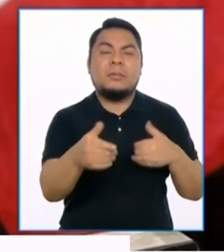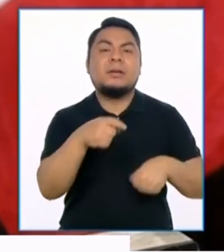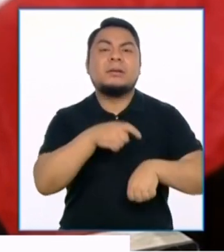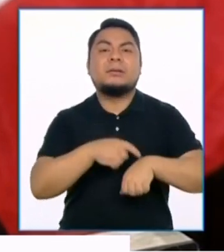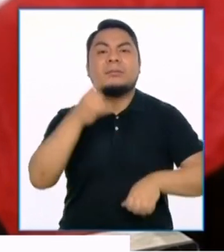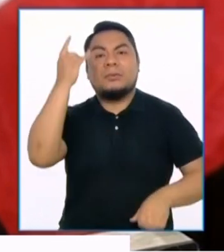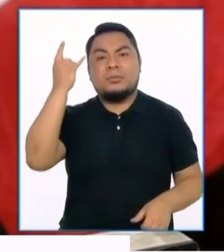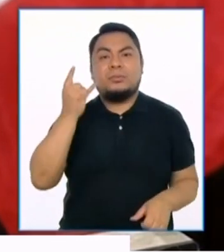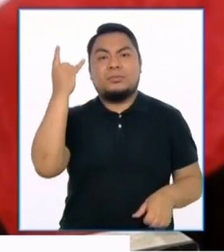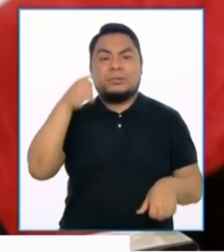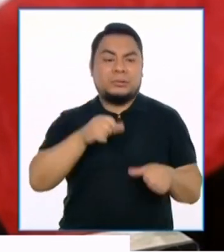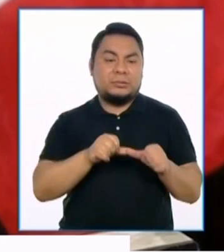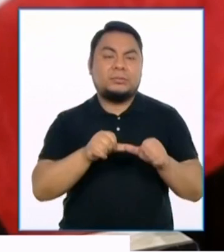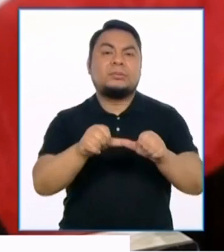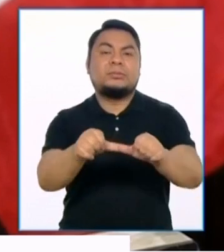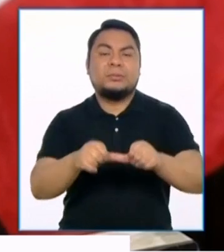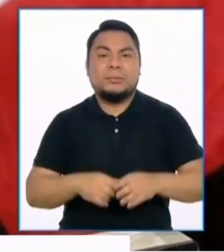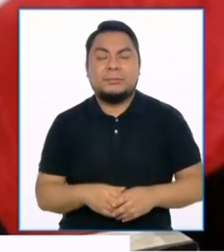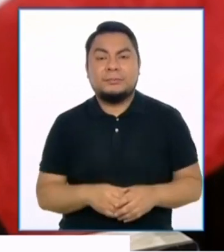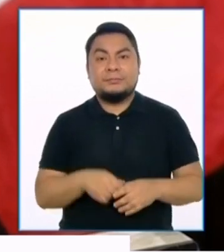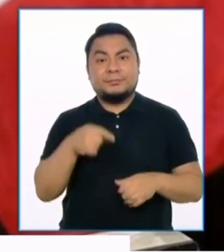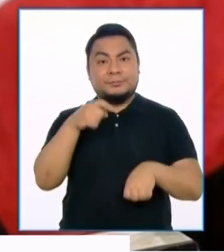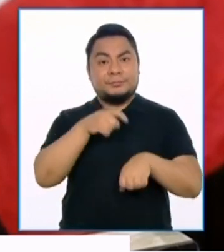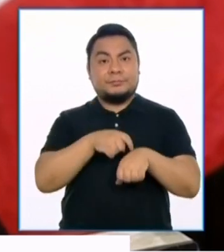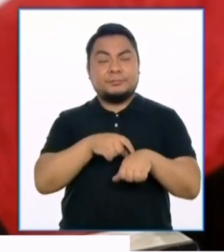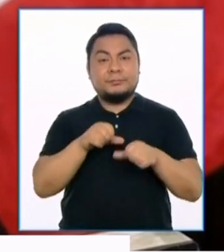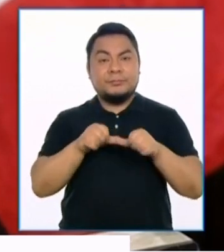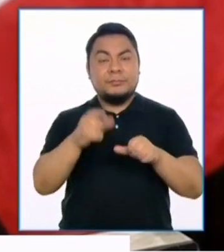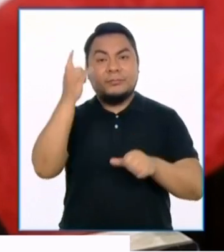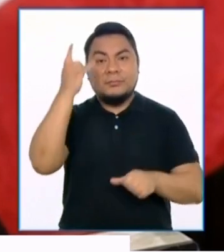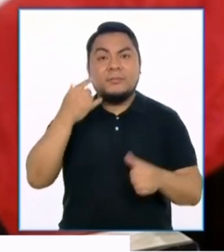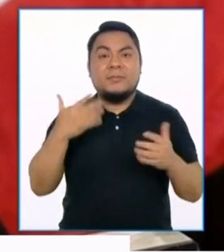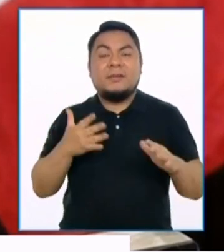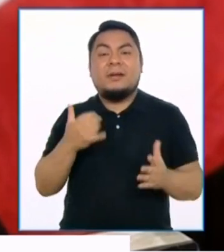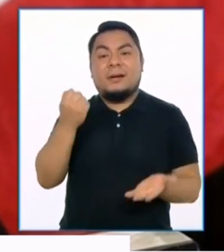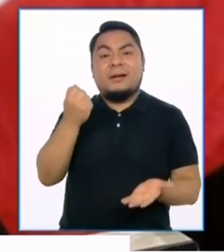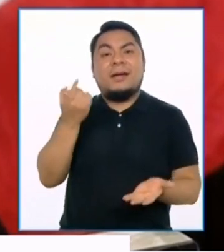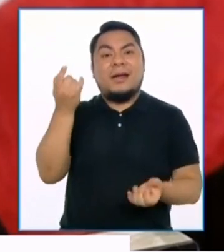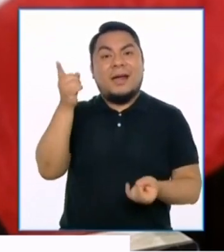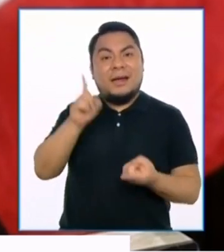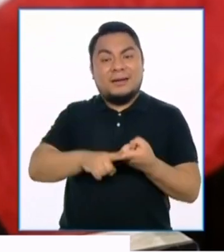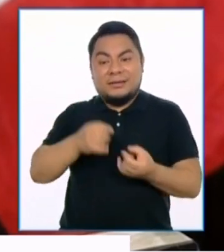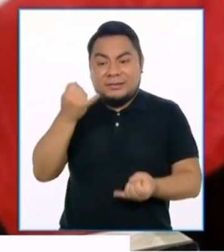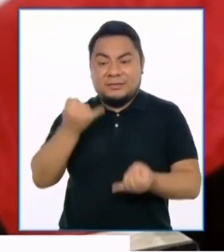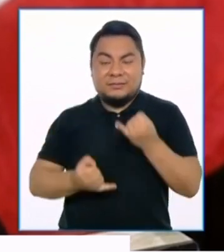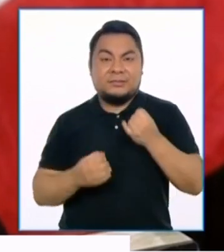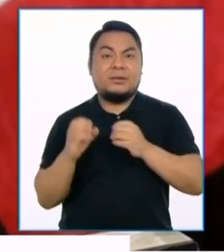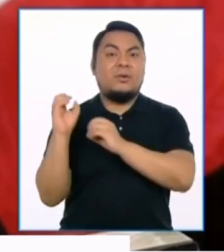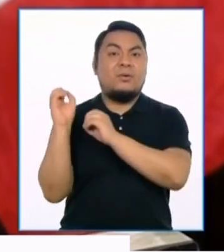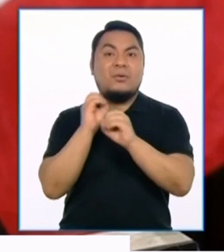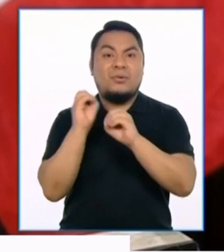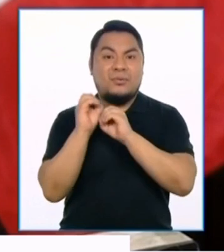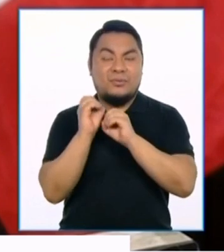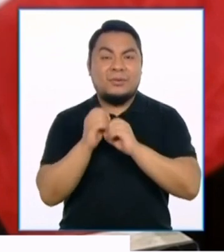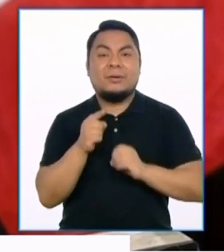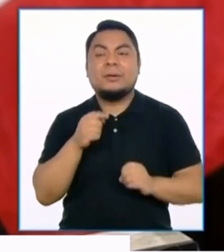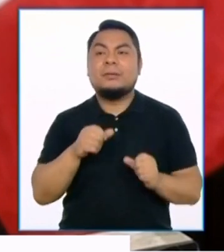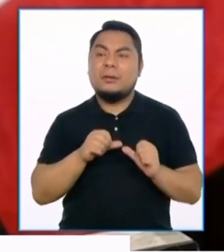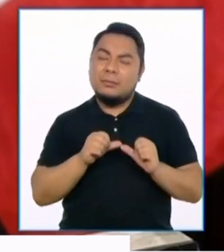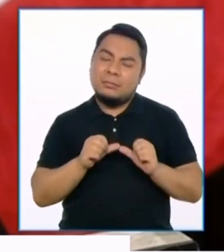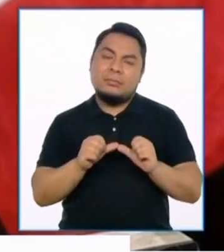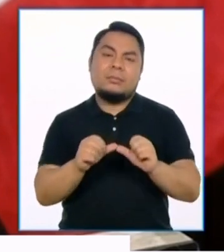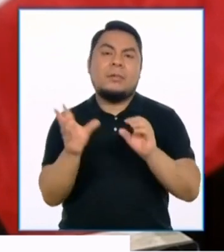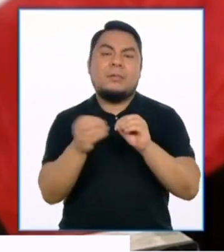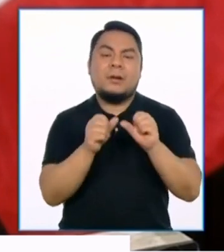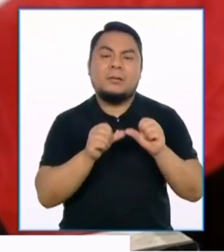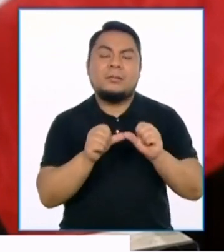emergencia. El estado de emergencia que tenía vigencia hasta fines del mes de octubre, lo estamos